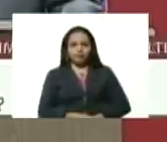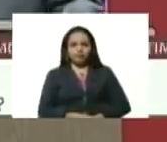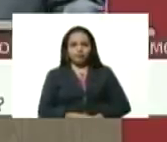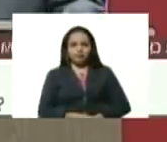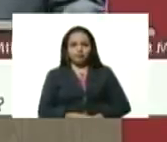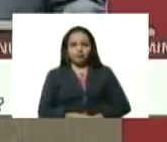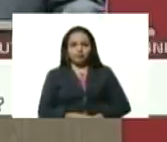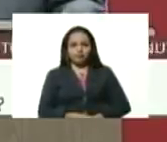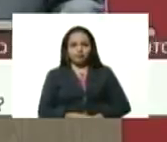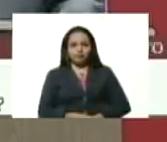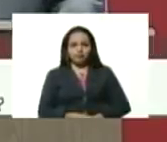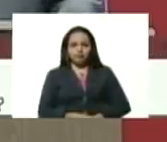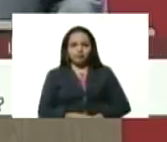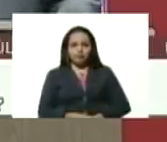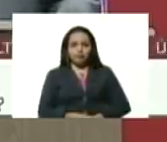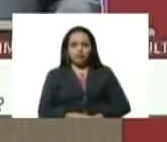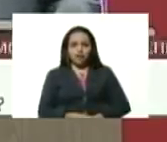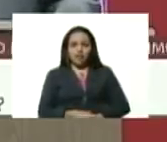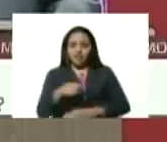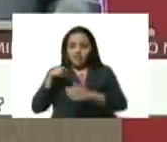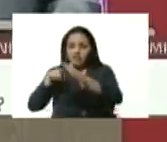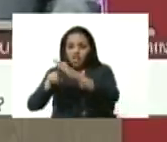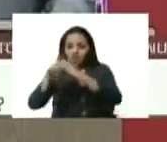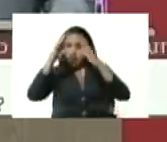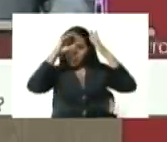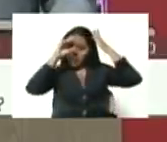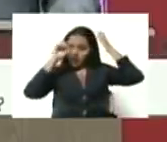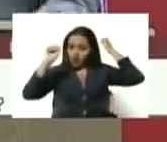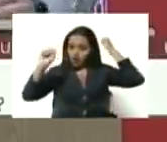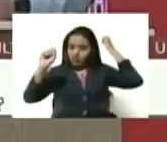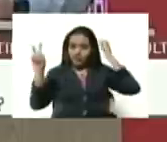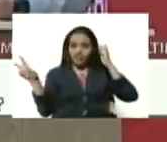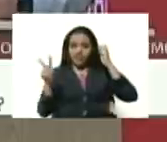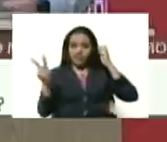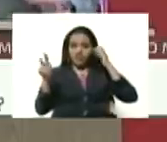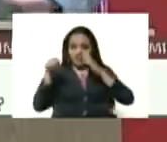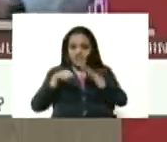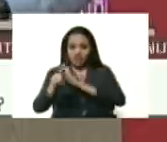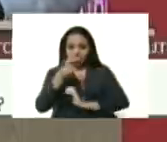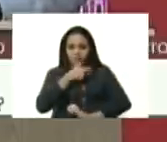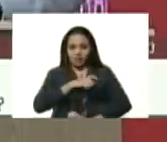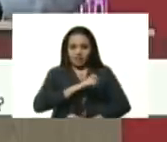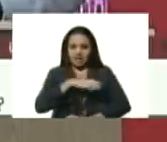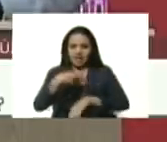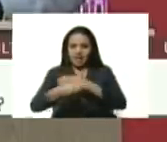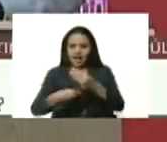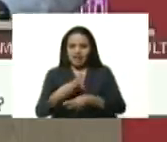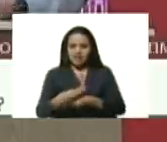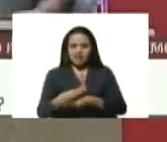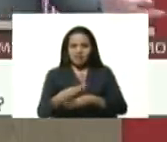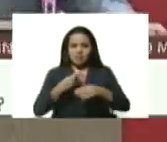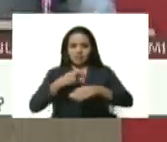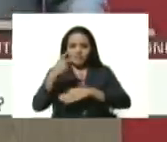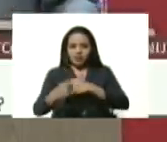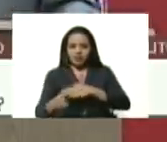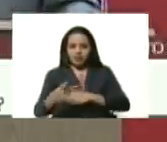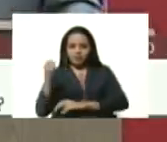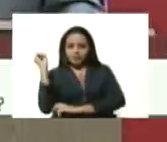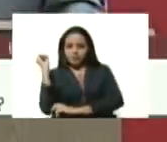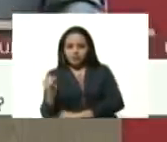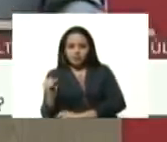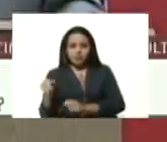un huésped en la residencia del embajador de Venezuela en España, planificara acciones para colocar